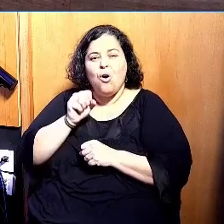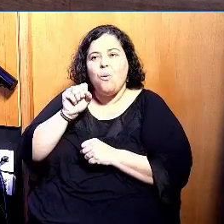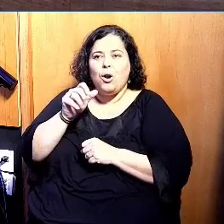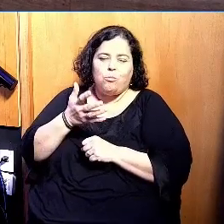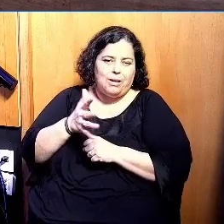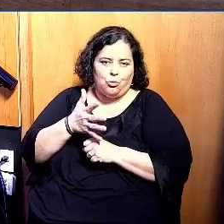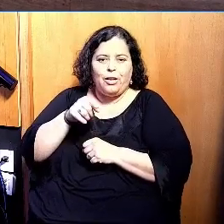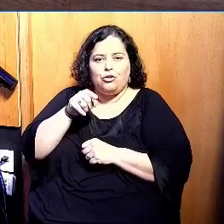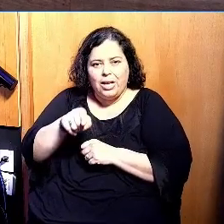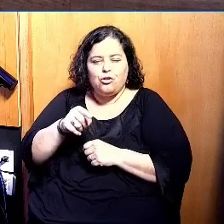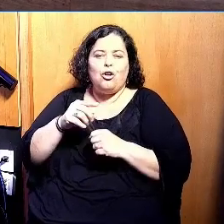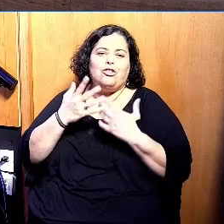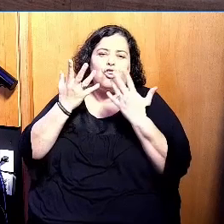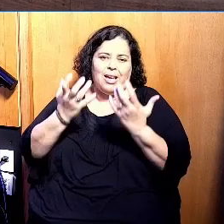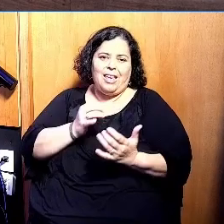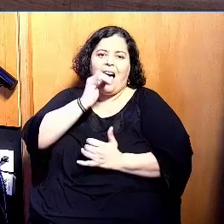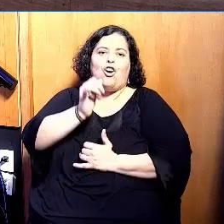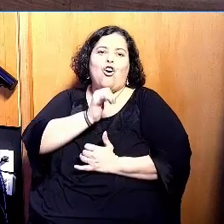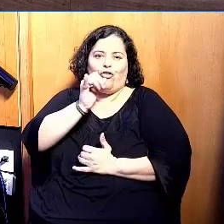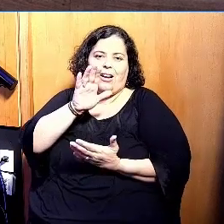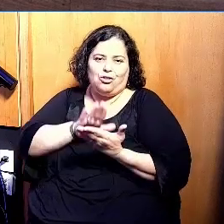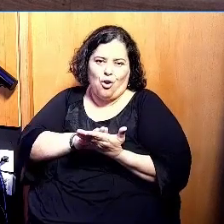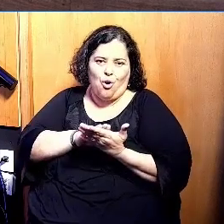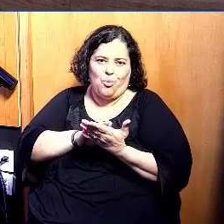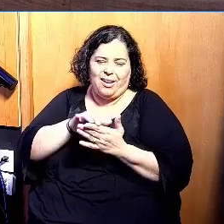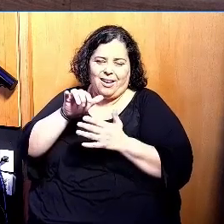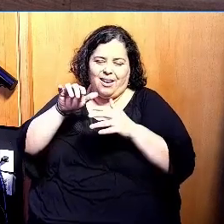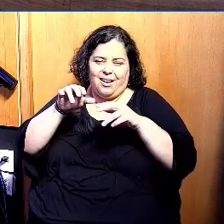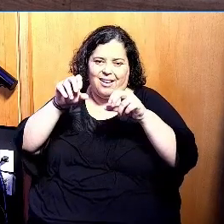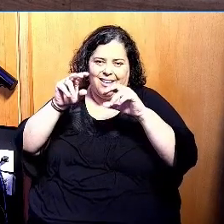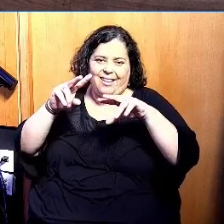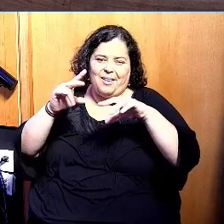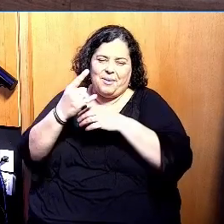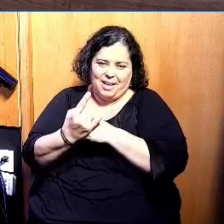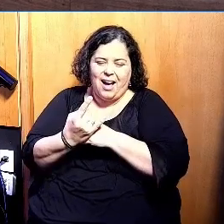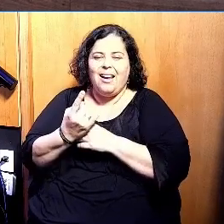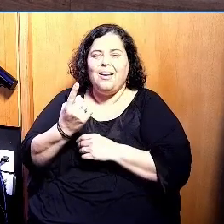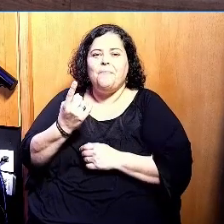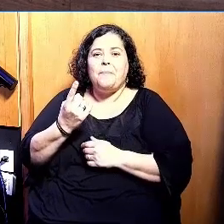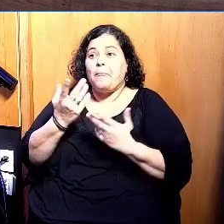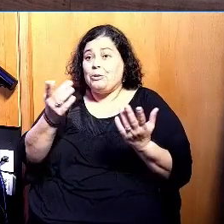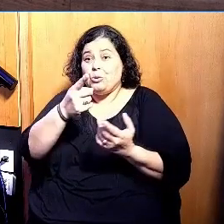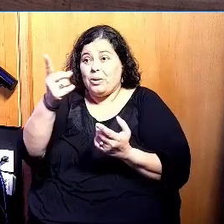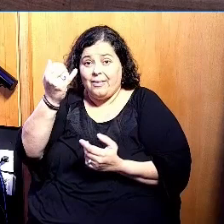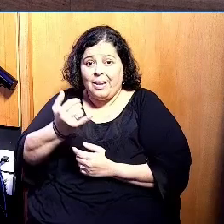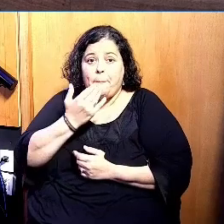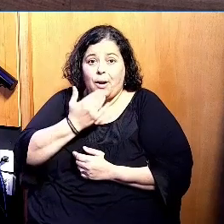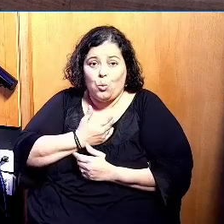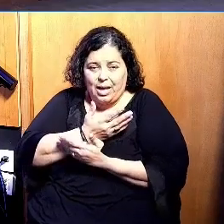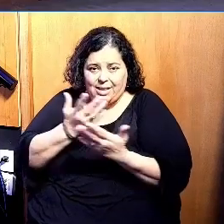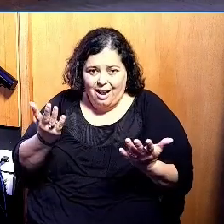poco lo que les quería contar. No sé si fui muy rápido o no, perdón. Nada, no sé si hay alguna pregunta.